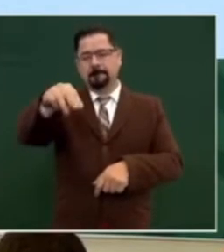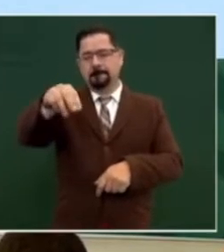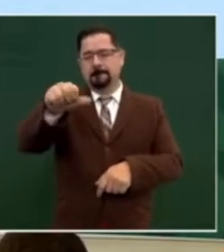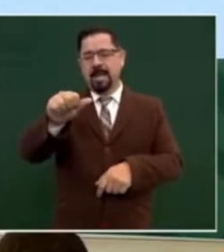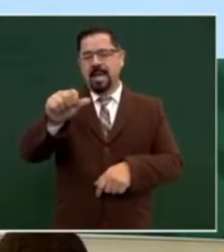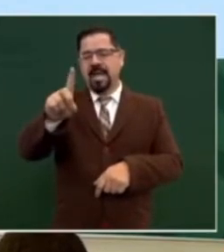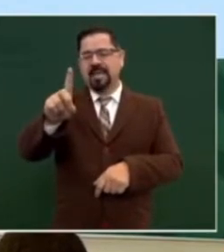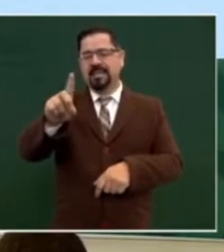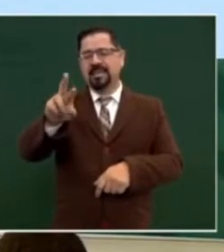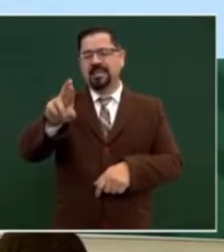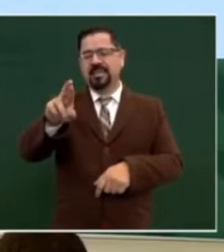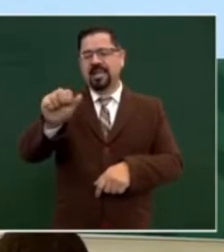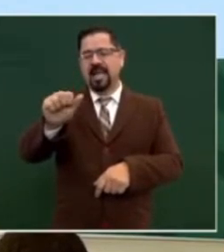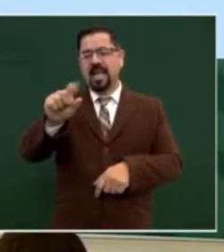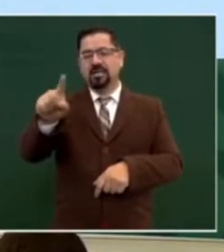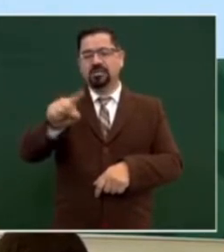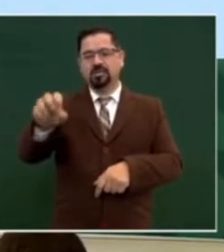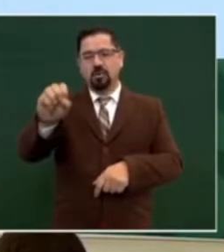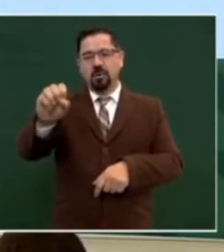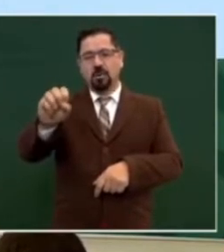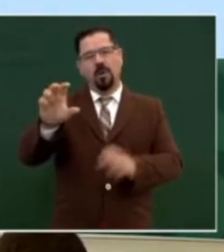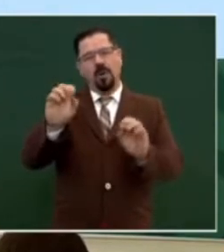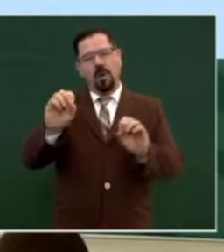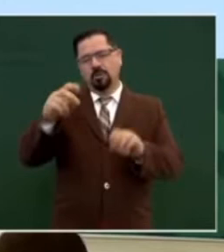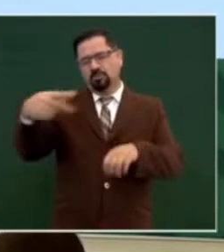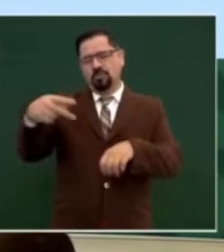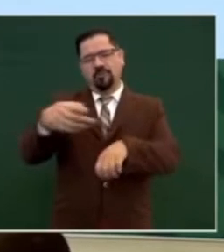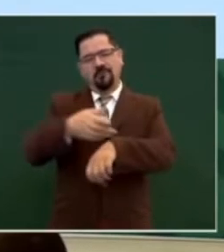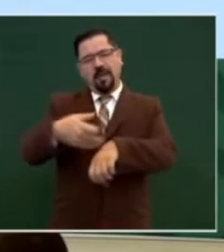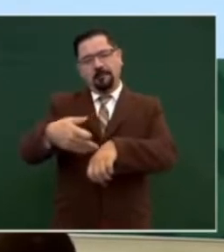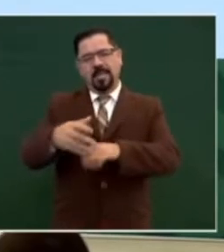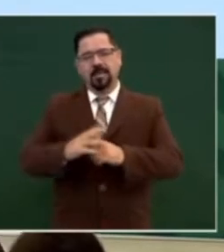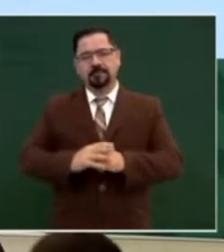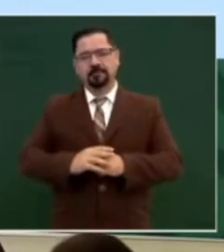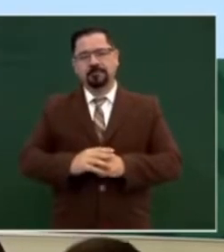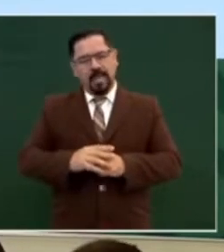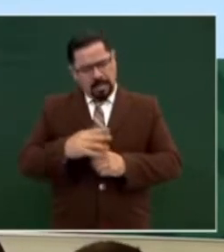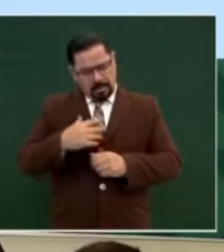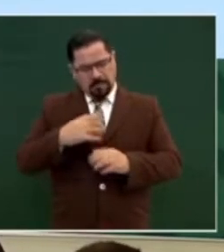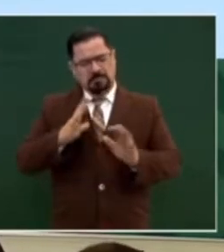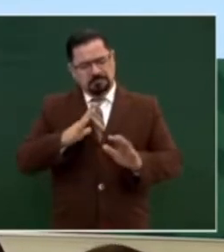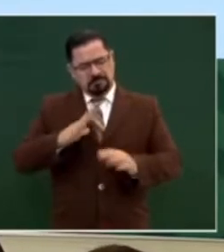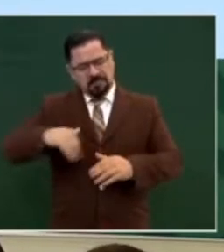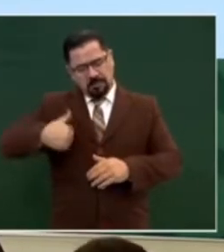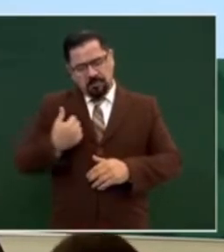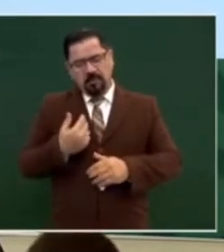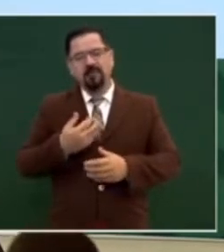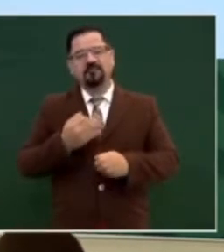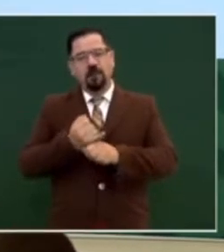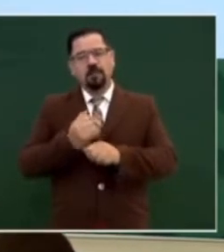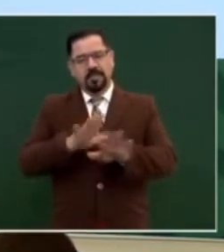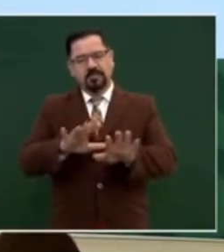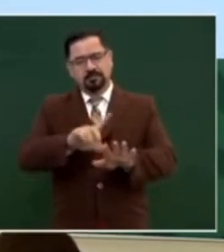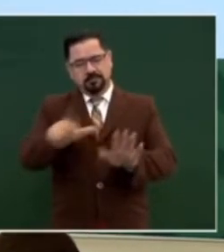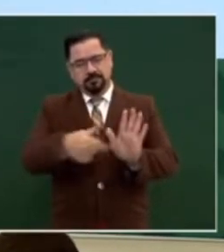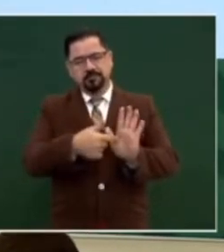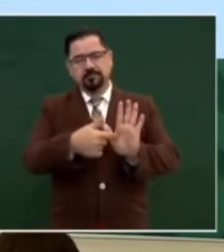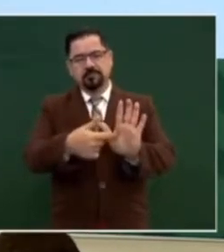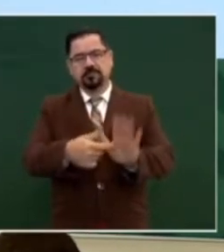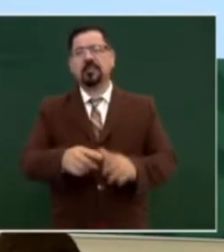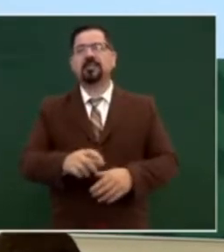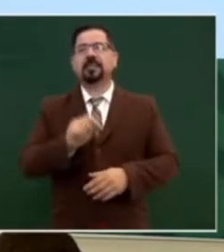familiares pero quiero la información que aquí la vamos a dar a conocer bueno universal ya